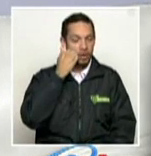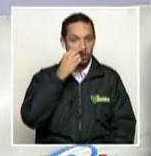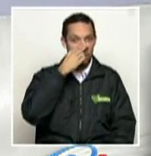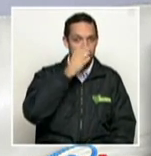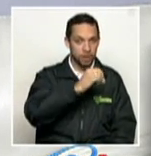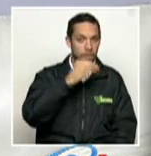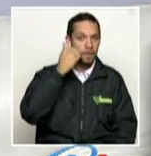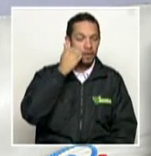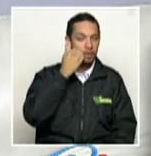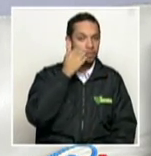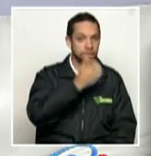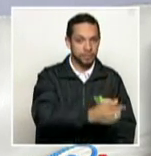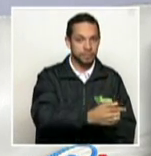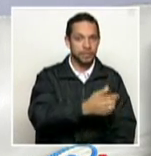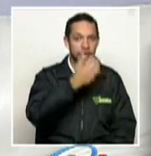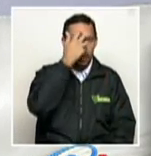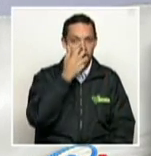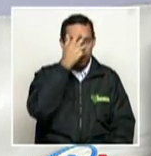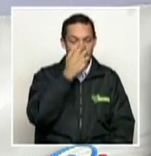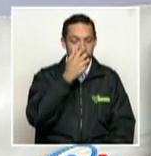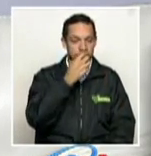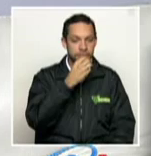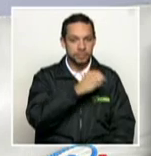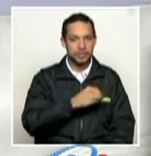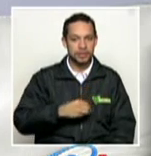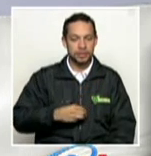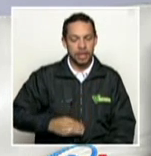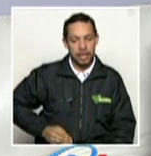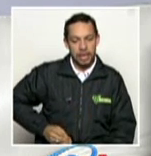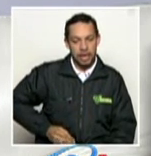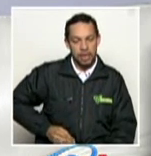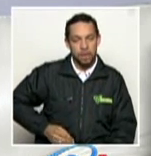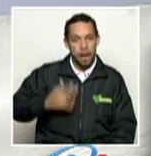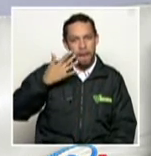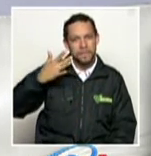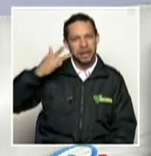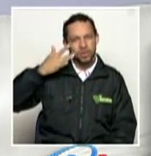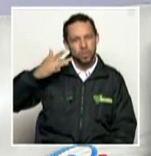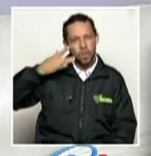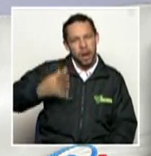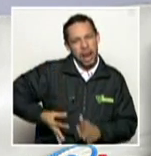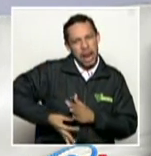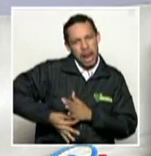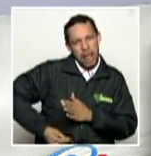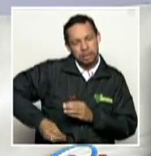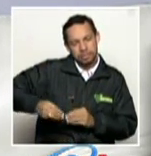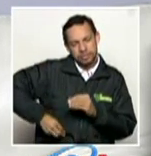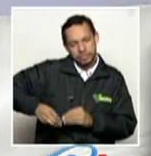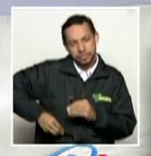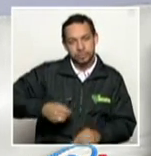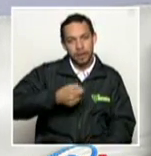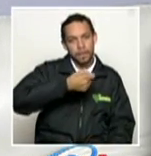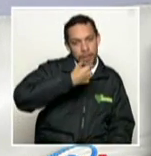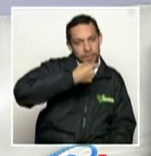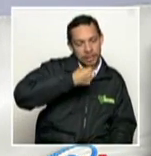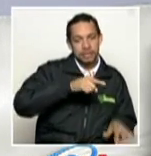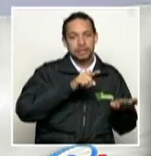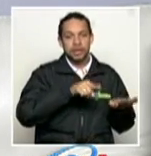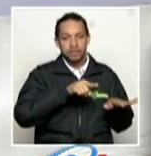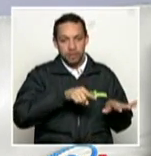al médico, le mandaron unos exámenes y salió con hígado graso. Le mandaron una medicina por